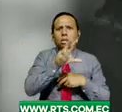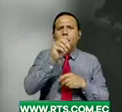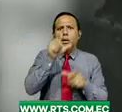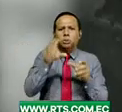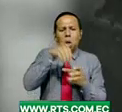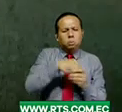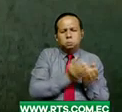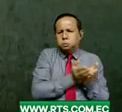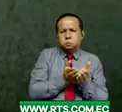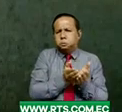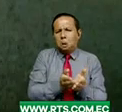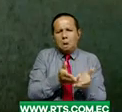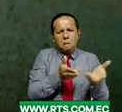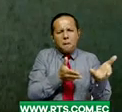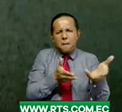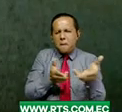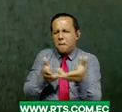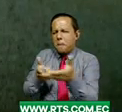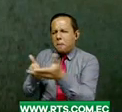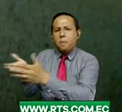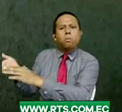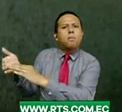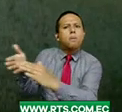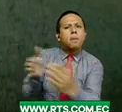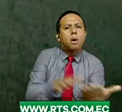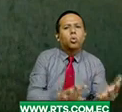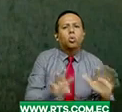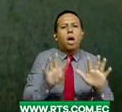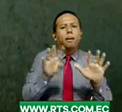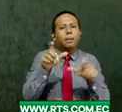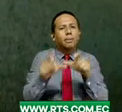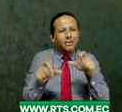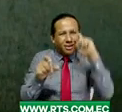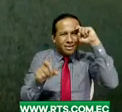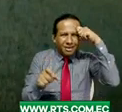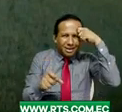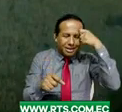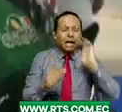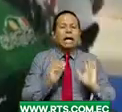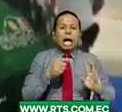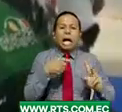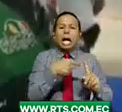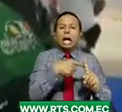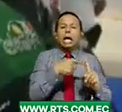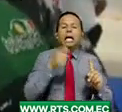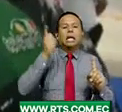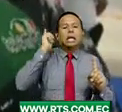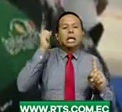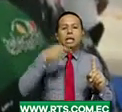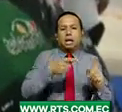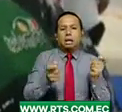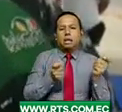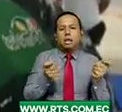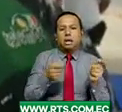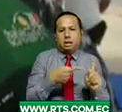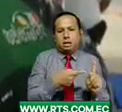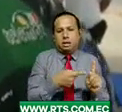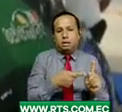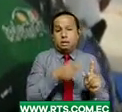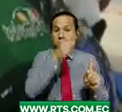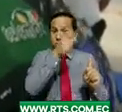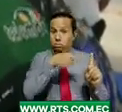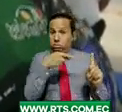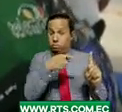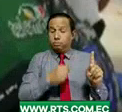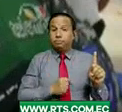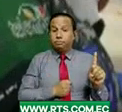y dispararon a mansalva, matando a 9 personas e hiriendo a 4. Se presume también que esta persona